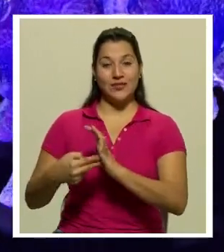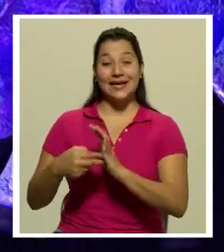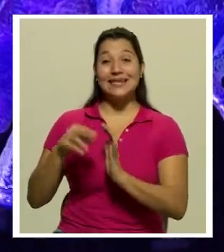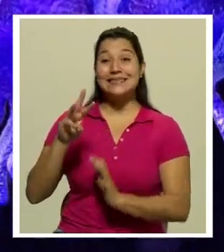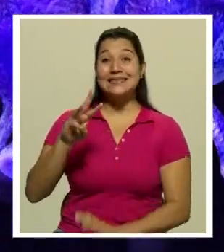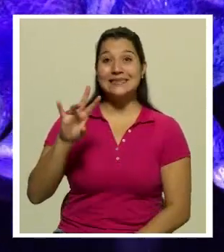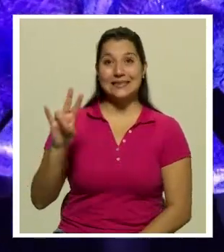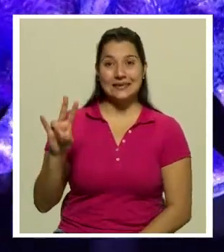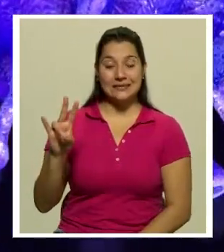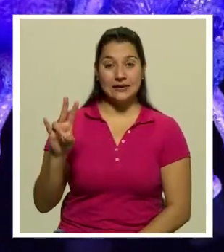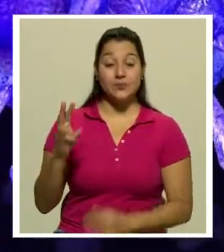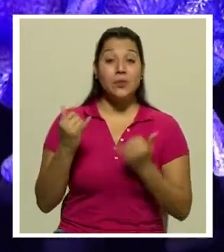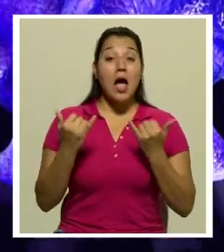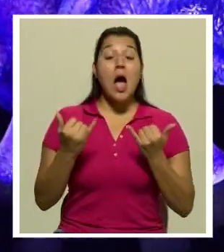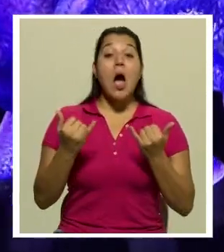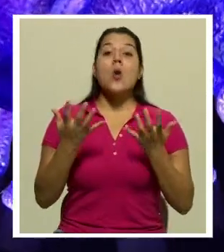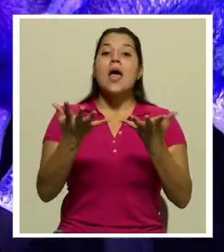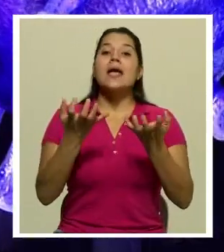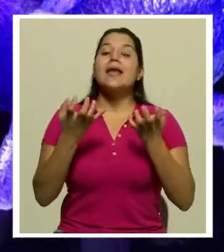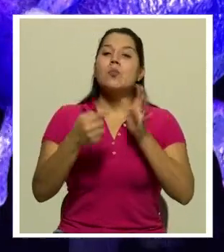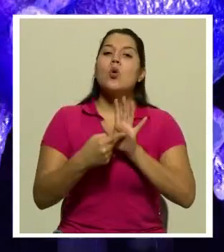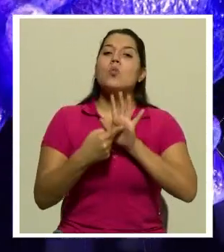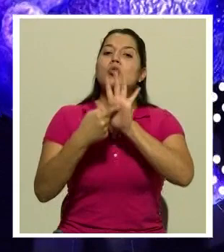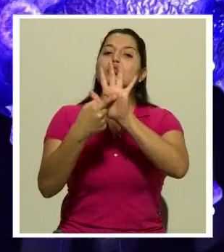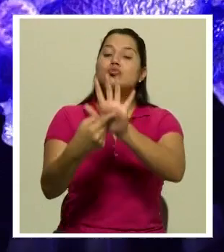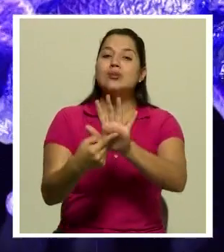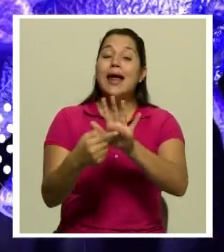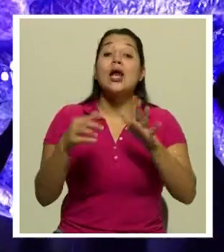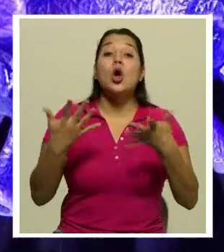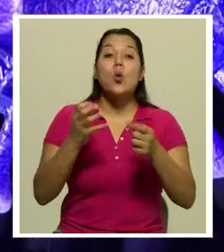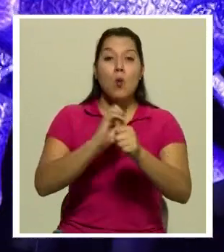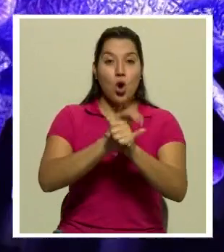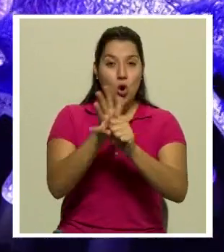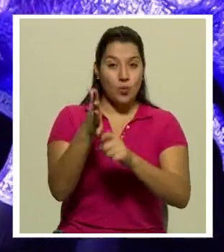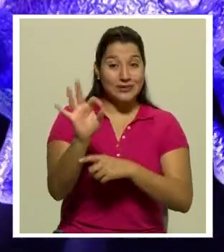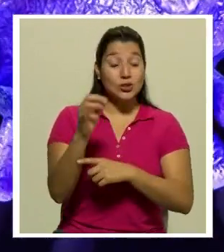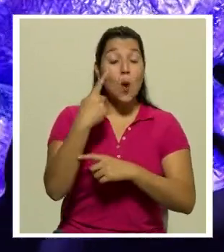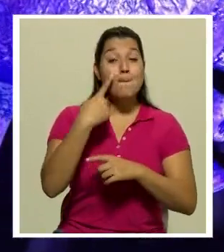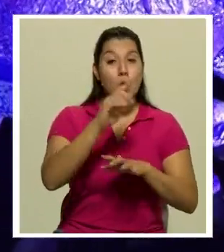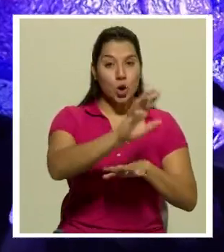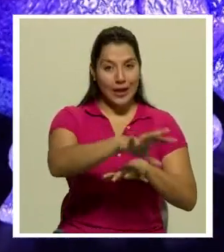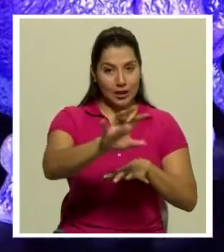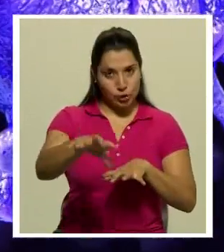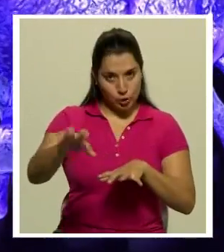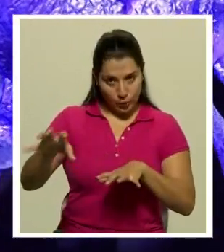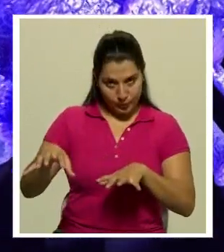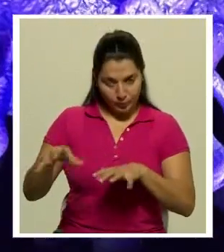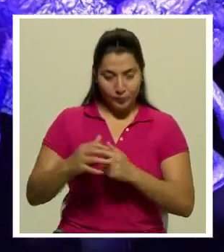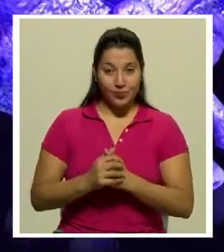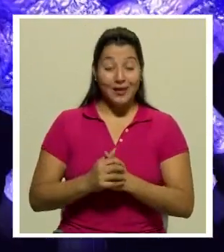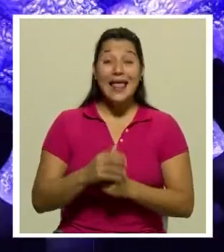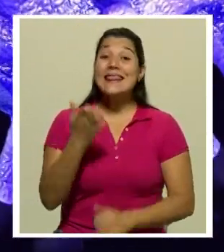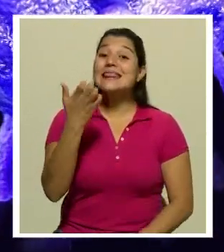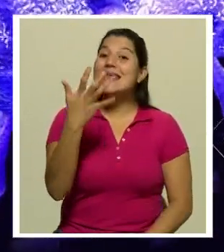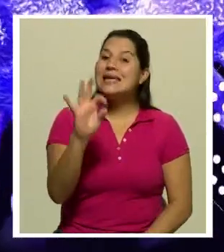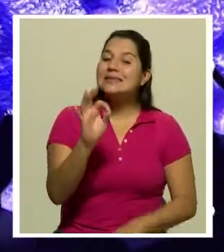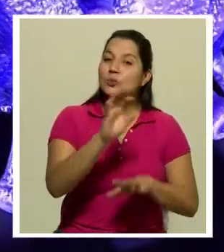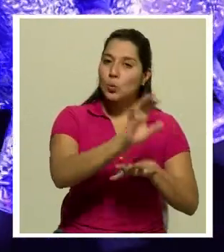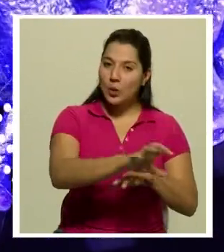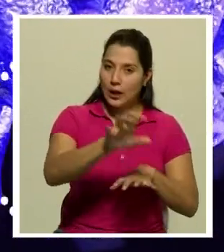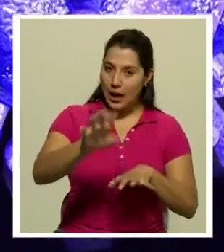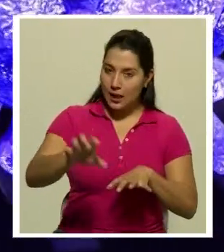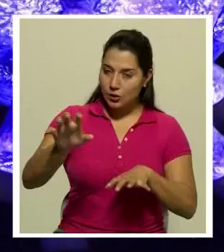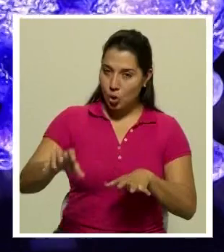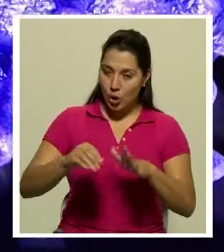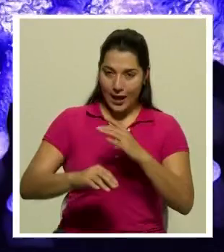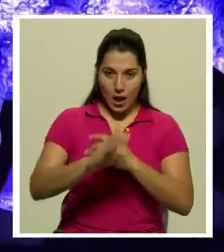les mostramos cómo ha sido la curva del COVID-19 por cantón. 19 cantones de nuestro país